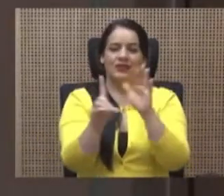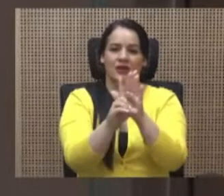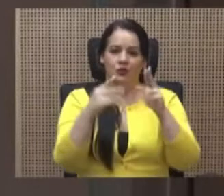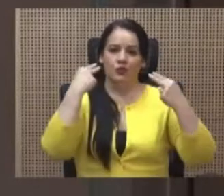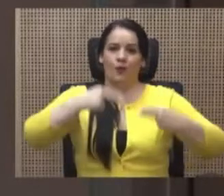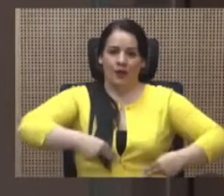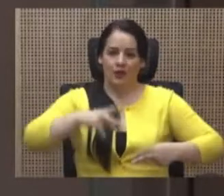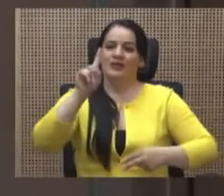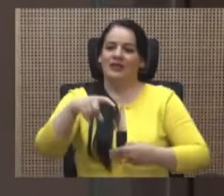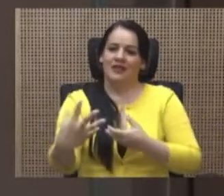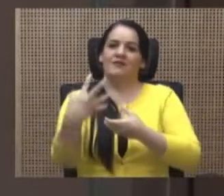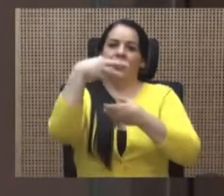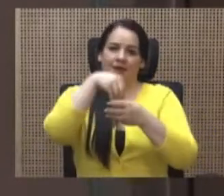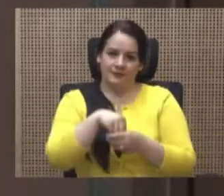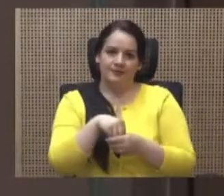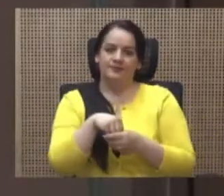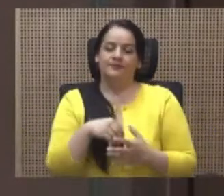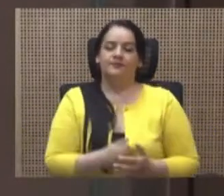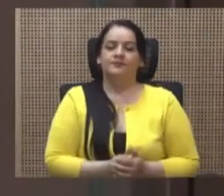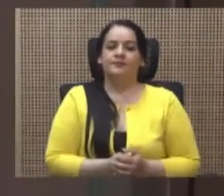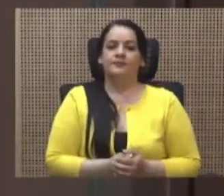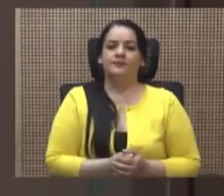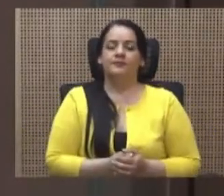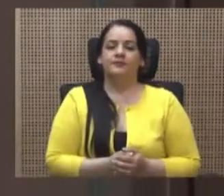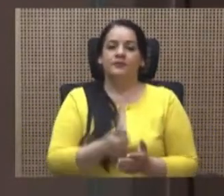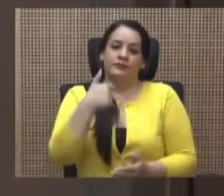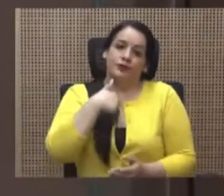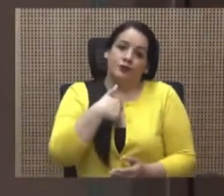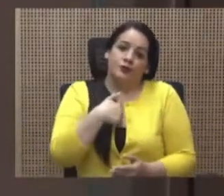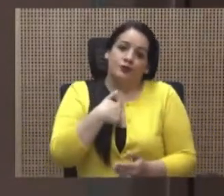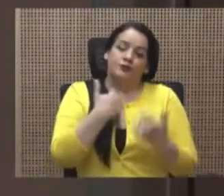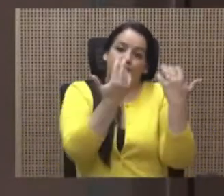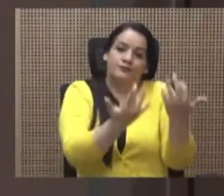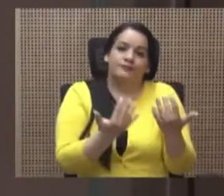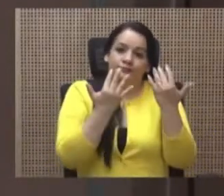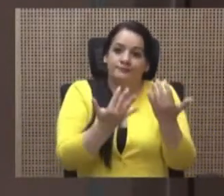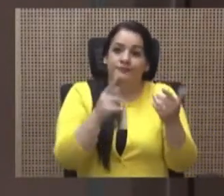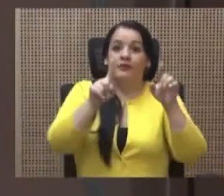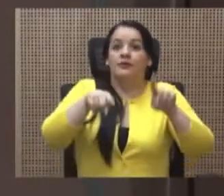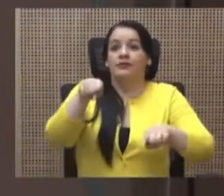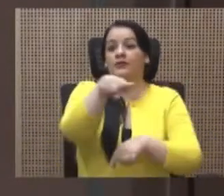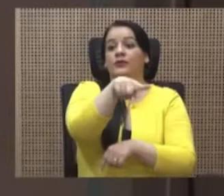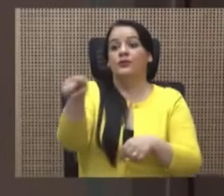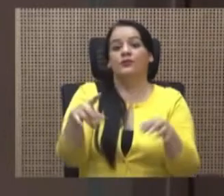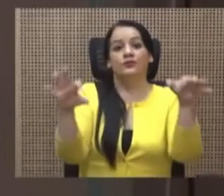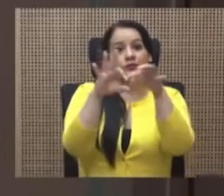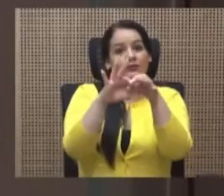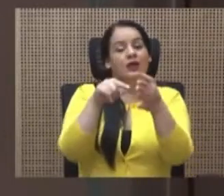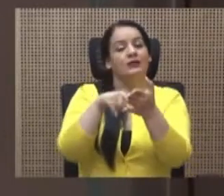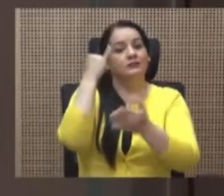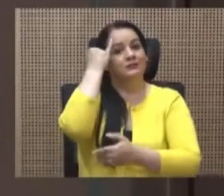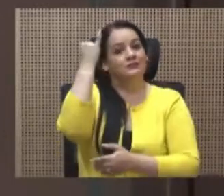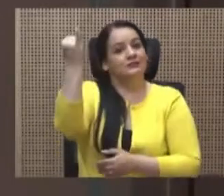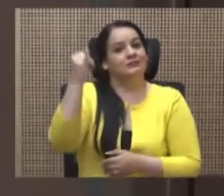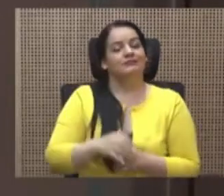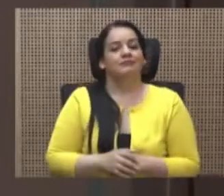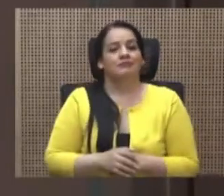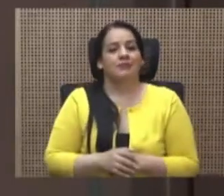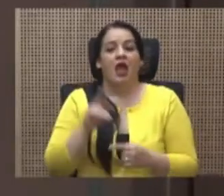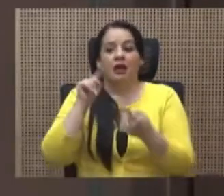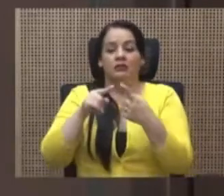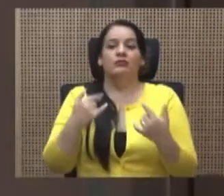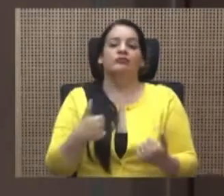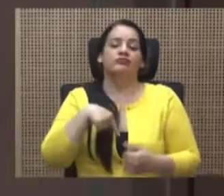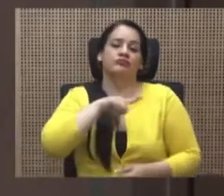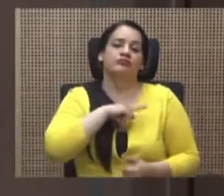en cuenta yo espero que varios de ustedes se unan a esta iniciativa hasta el momento hemos hablado con